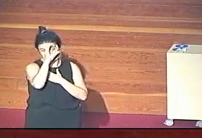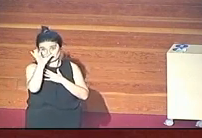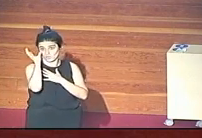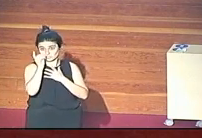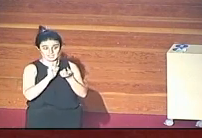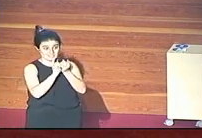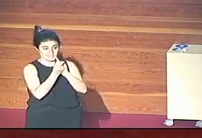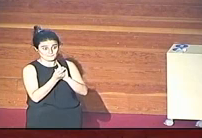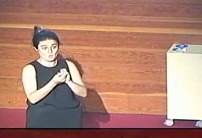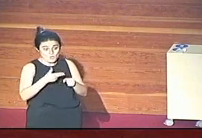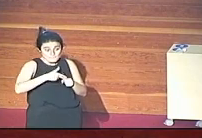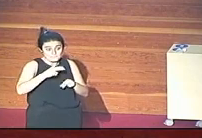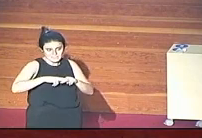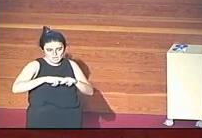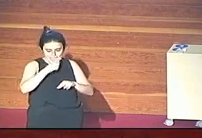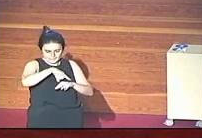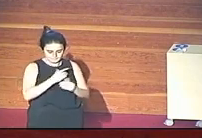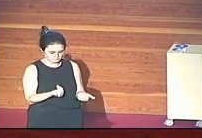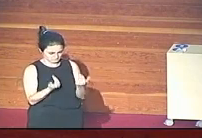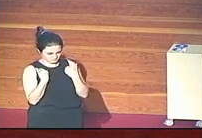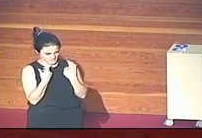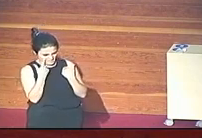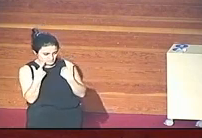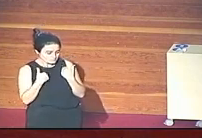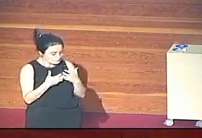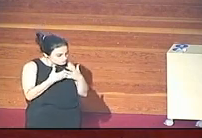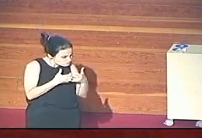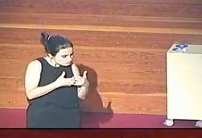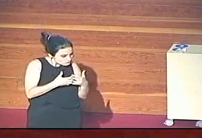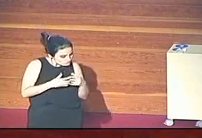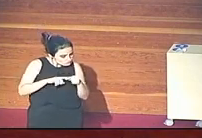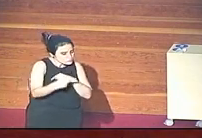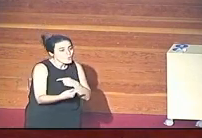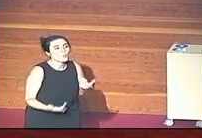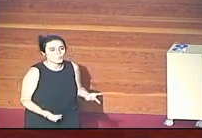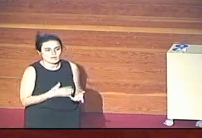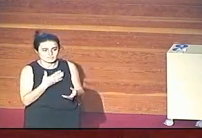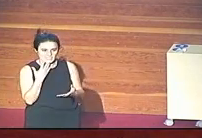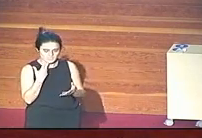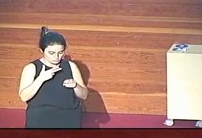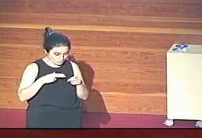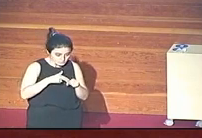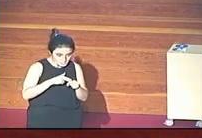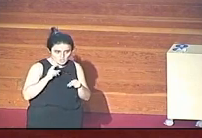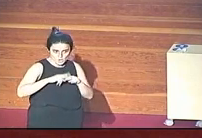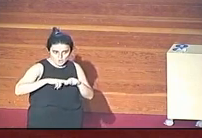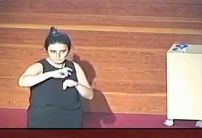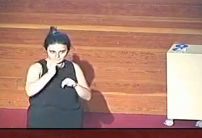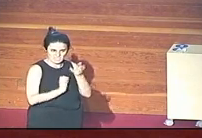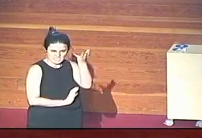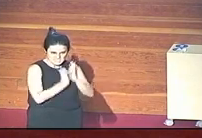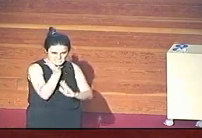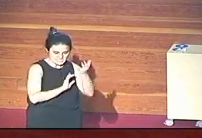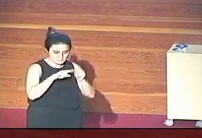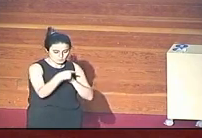petroleras los encargaron para ver qué pasaba no con sus actividades qué pasaba si quemamos combustibles fósiles bueno pues pasa lo que está